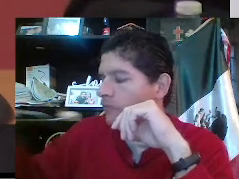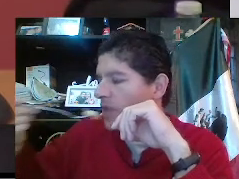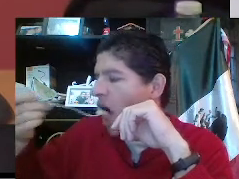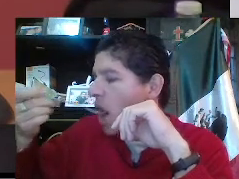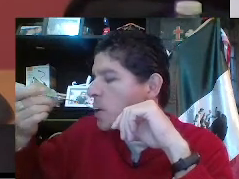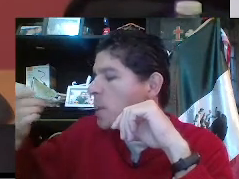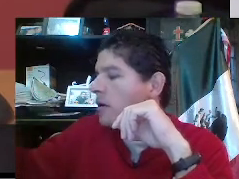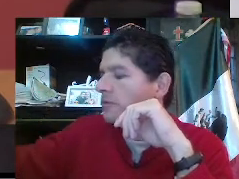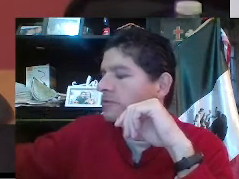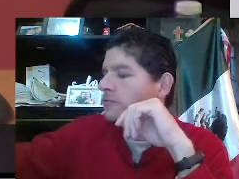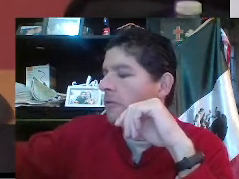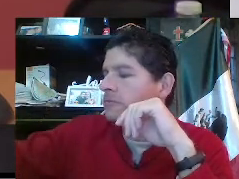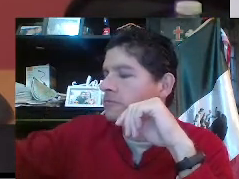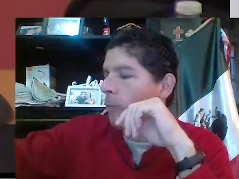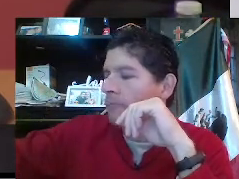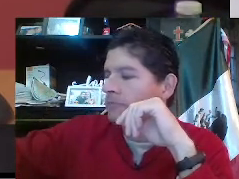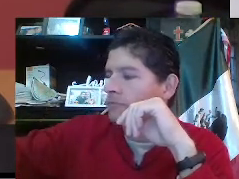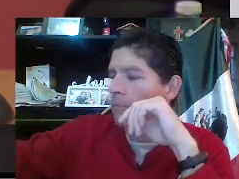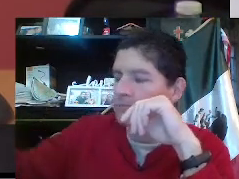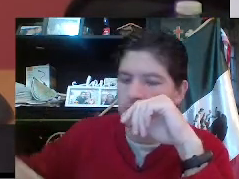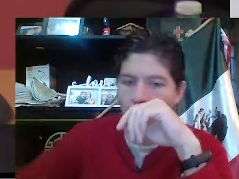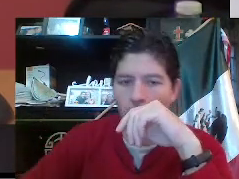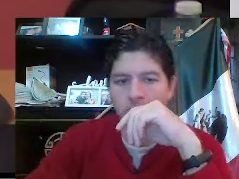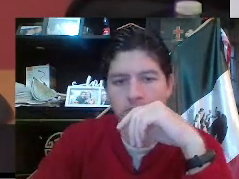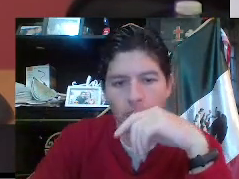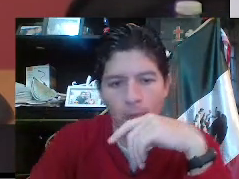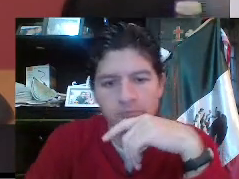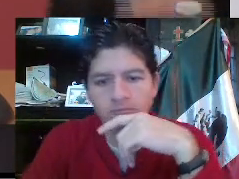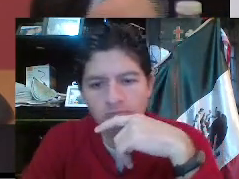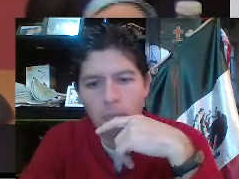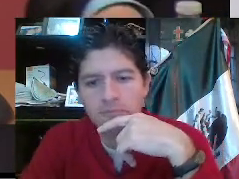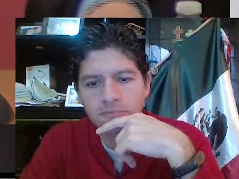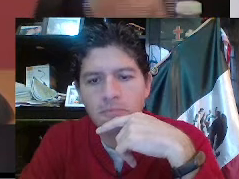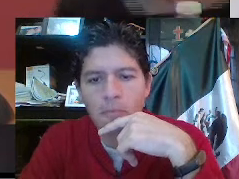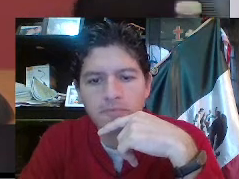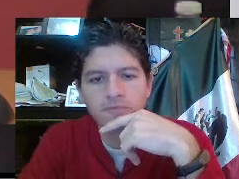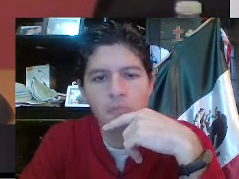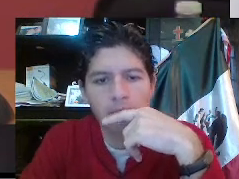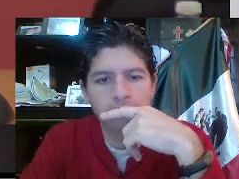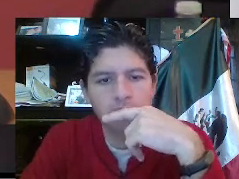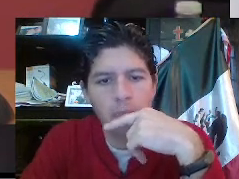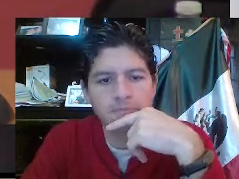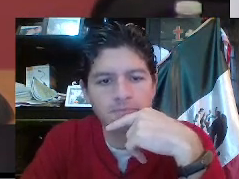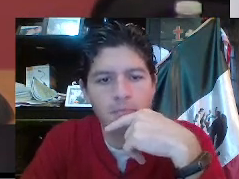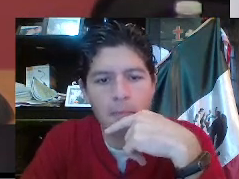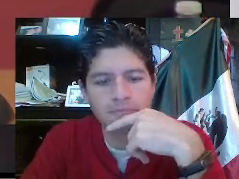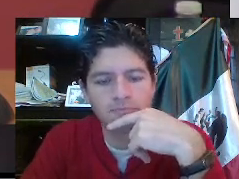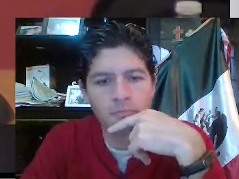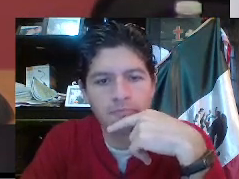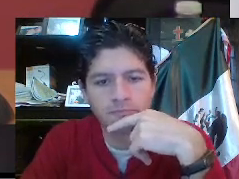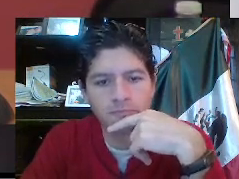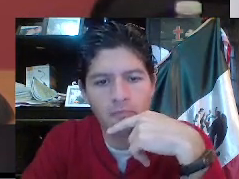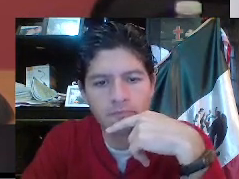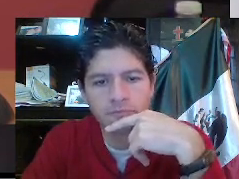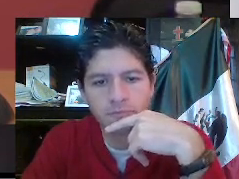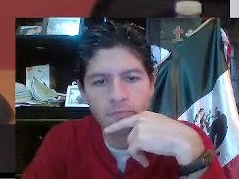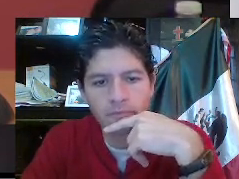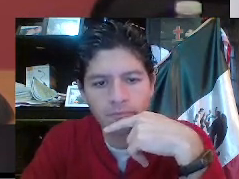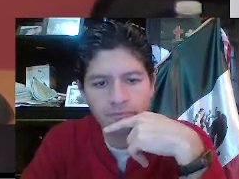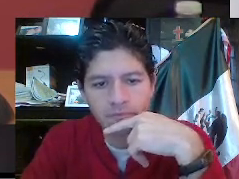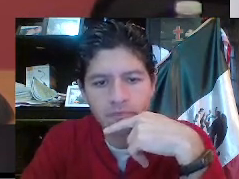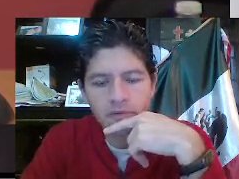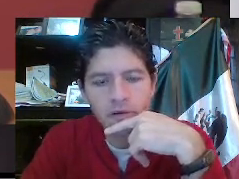un sobrecosto, simplemente lo trasladen a la CFE y vuelven a cubrirse al amparo de lo que la CFE les está